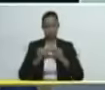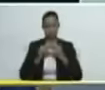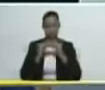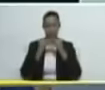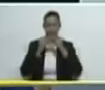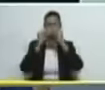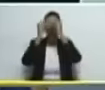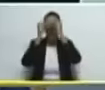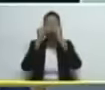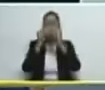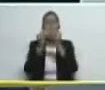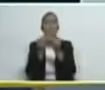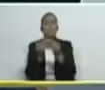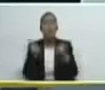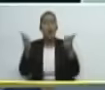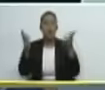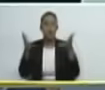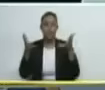barro bendito del pueblo,